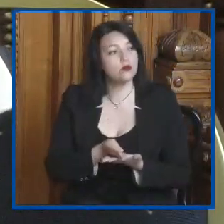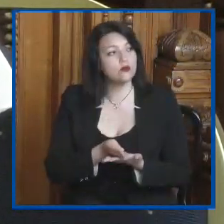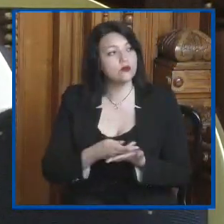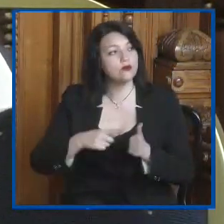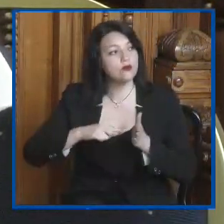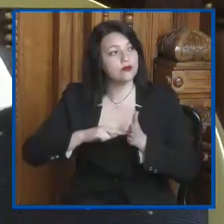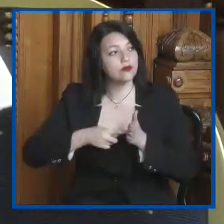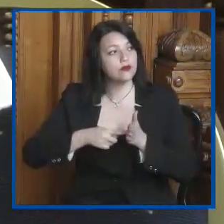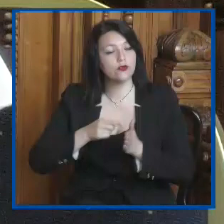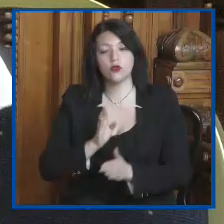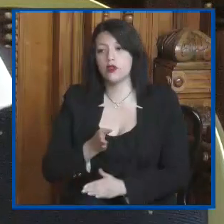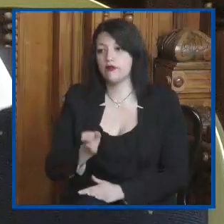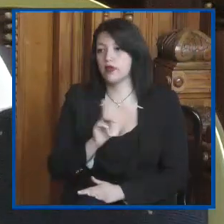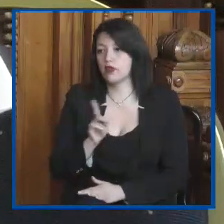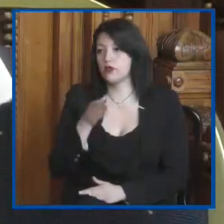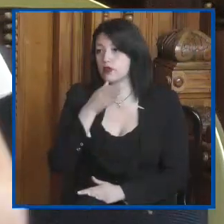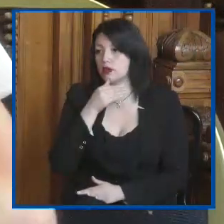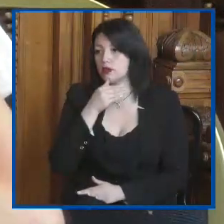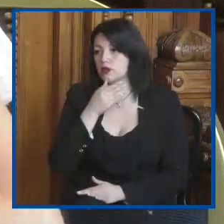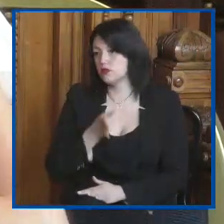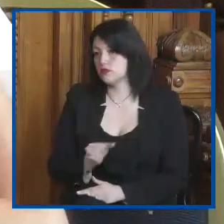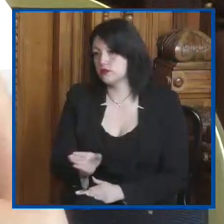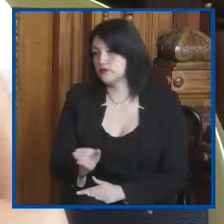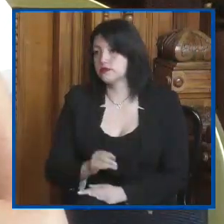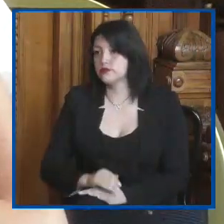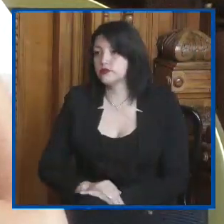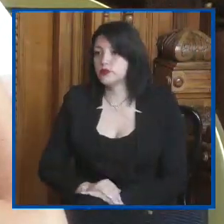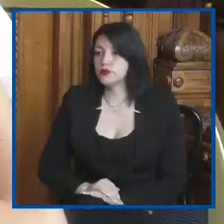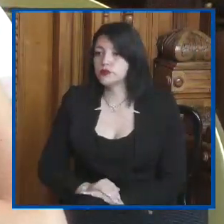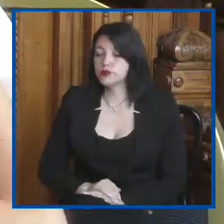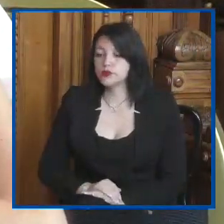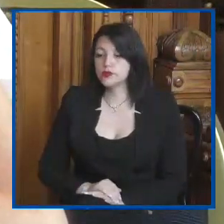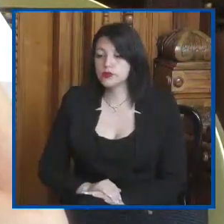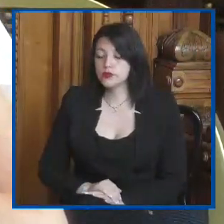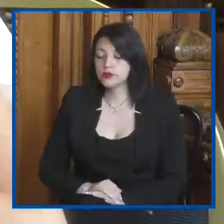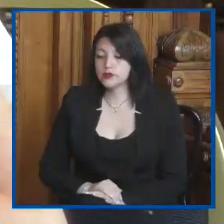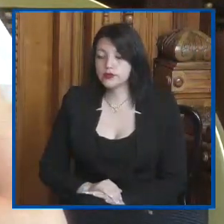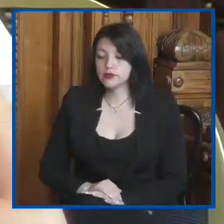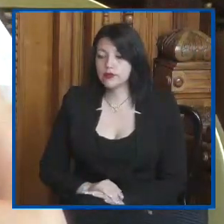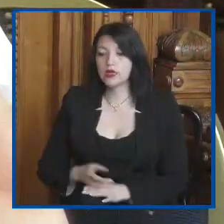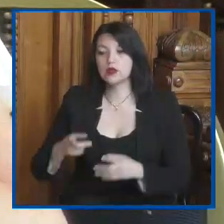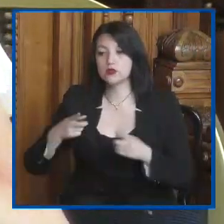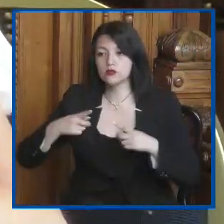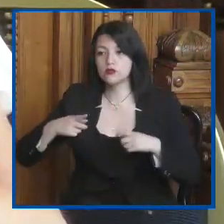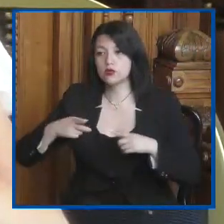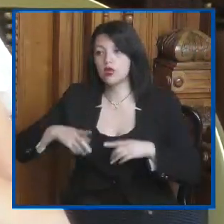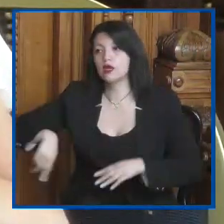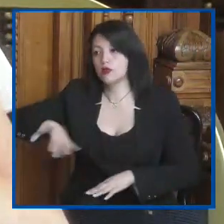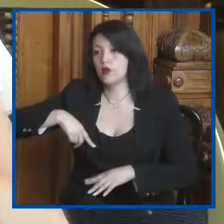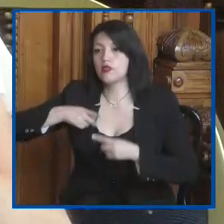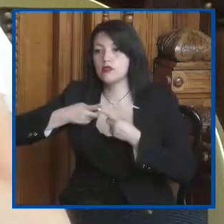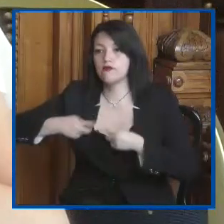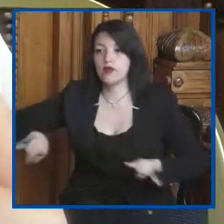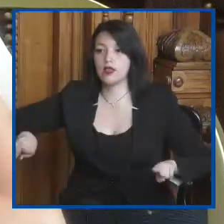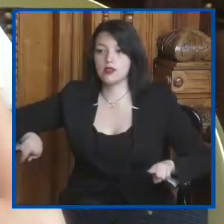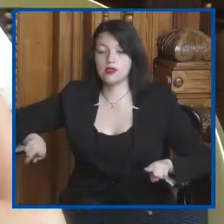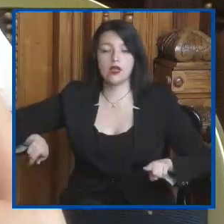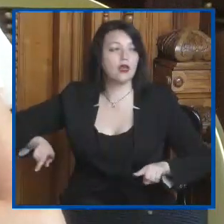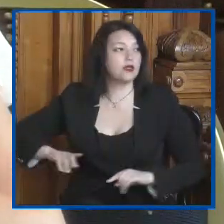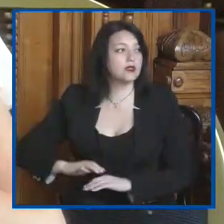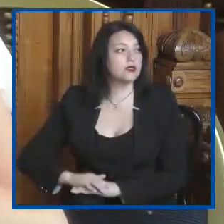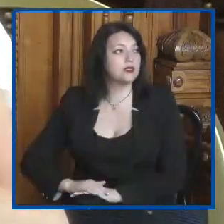Aires todavía no lo tenemos, la legislatura todavía no lo trató. Pero somos diferentes en provincia. Los dos igual tenemos